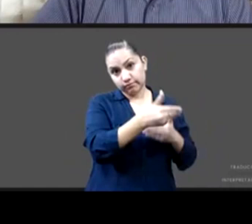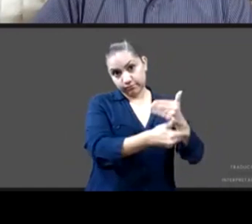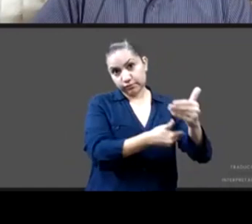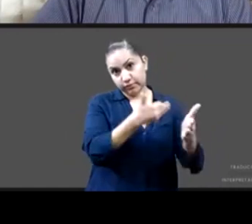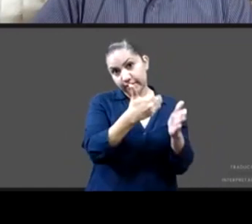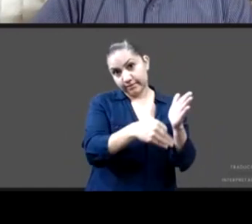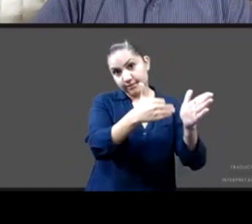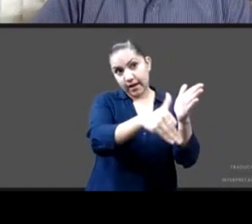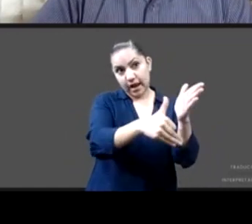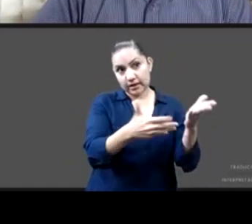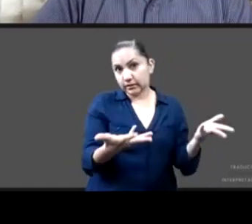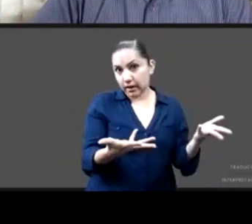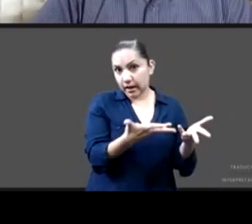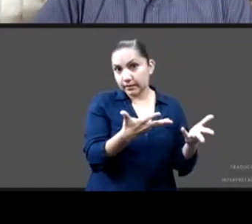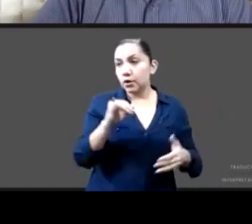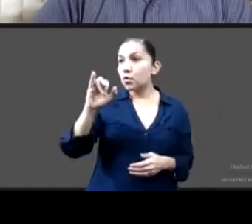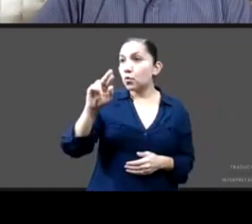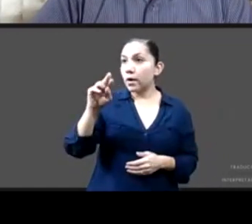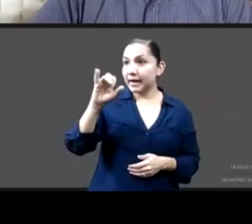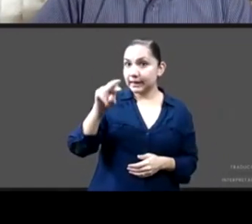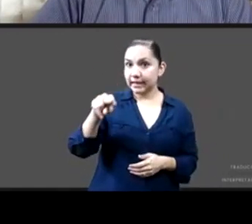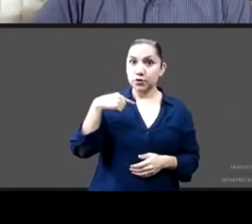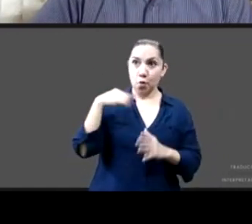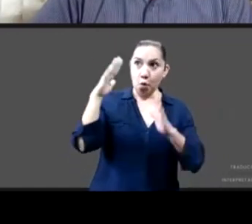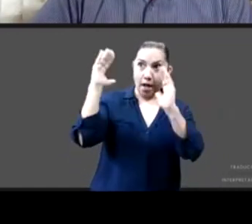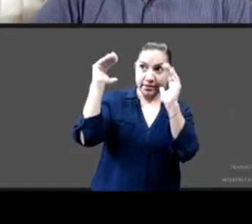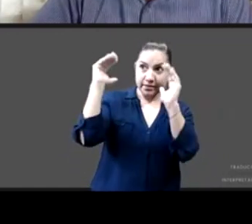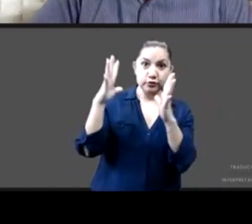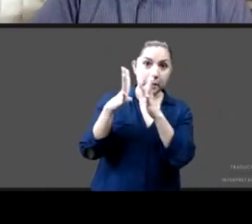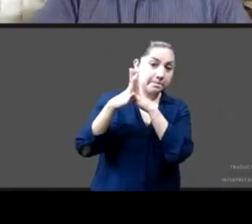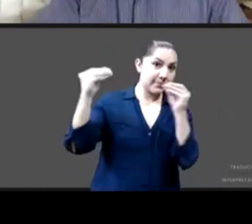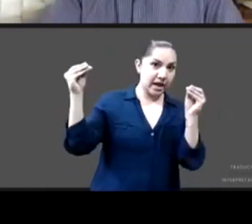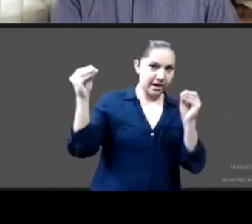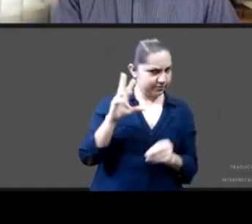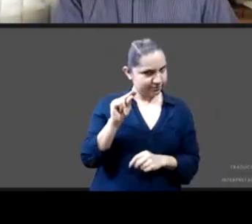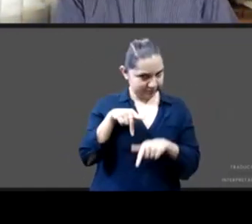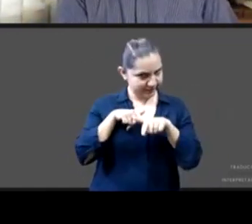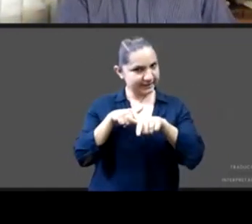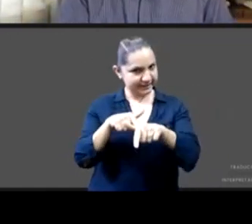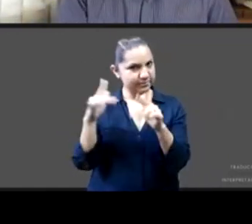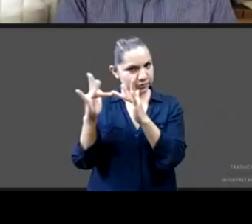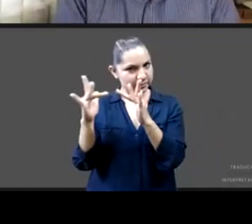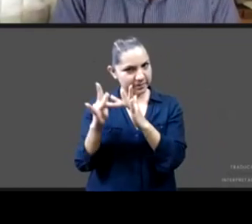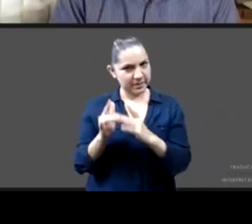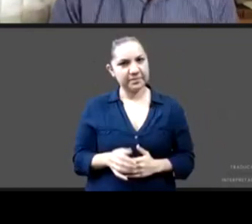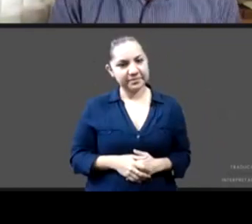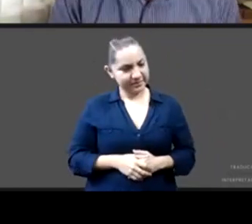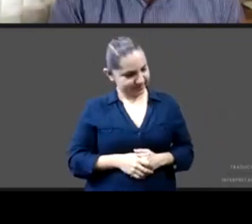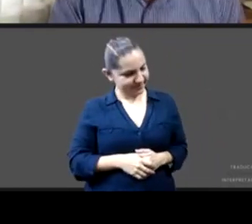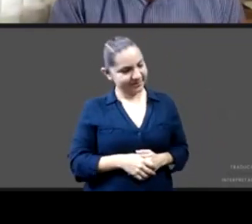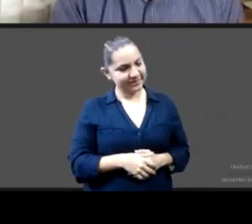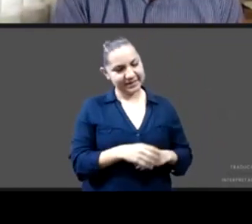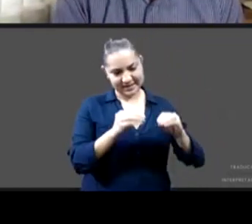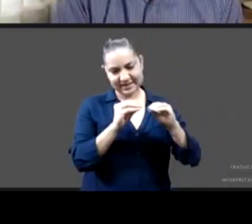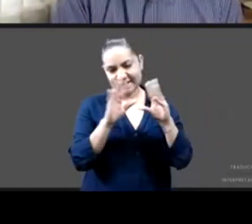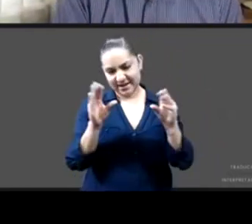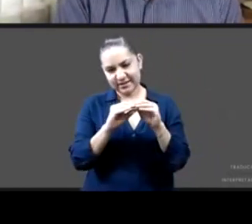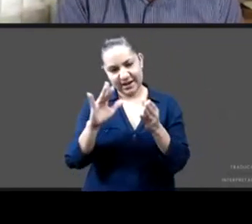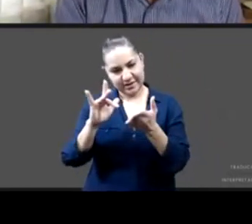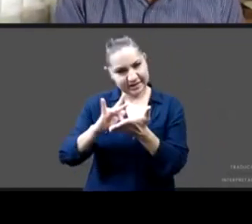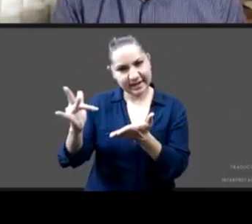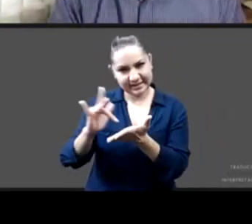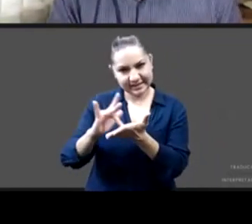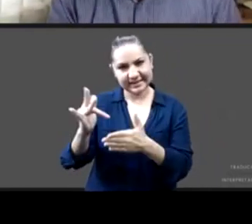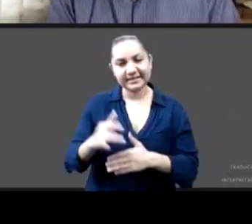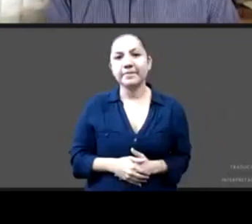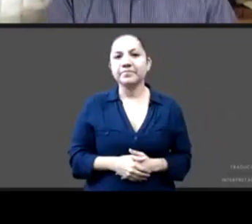vamos a despedir ni te vas a despegar de nosotros, ¿sí? Muchísimas gracias. Eso ya sabes, Ernestina. Sí. Muchísimas gracias. Además del